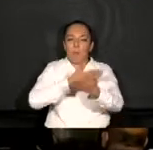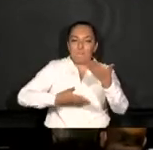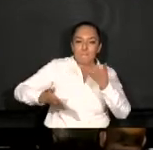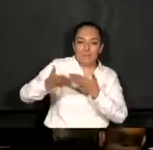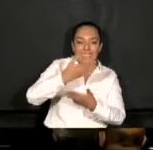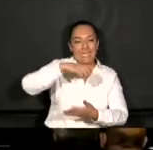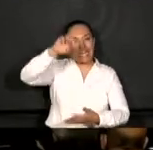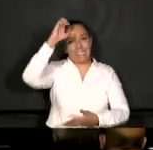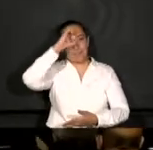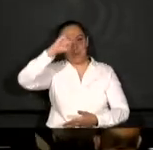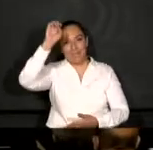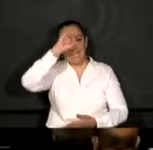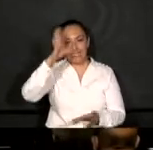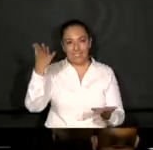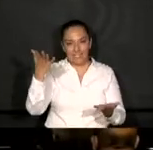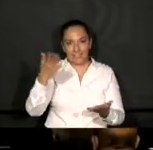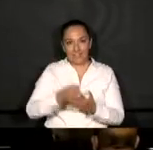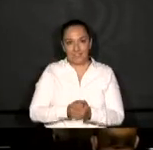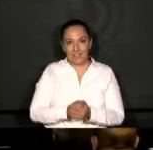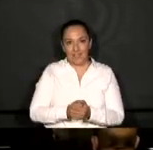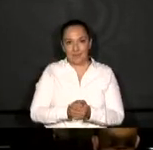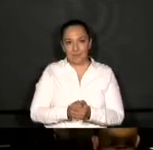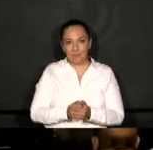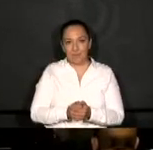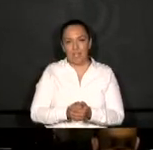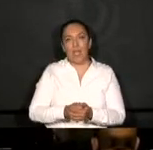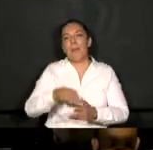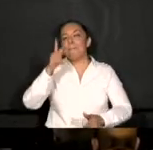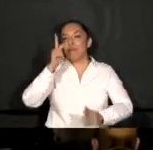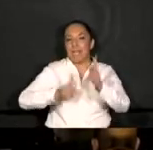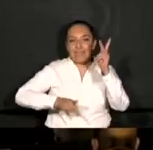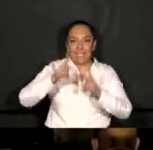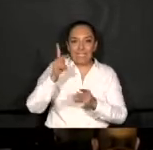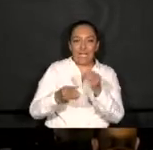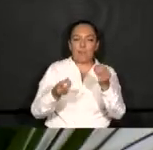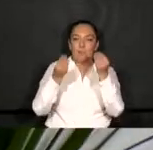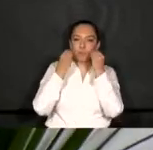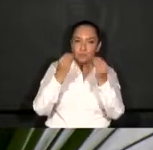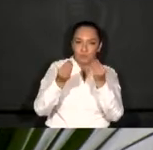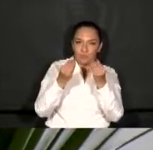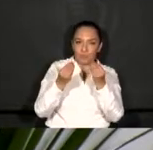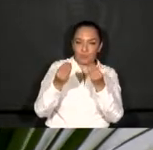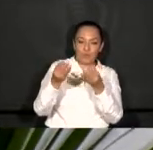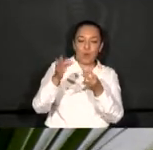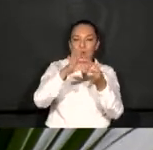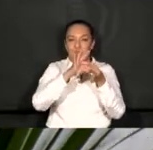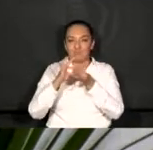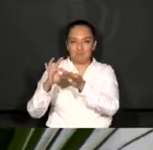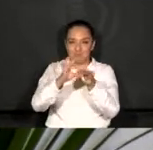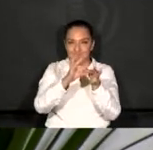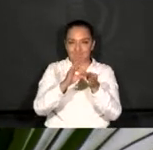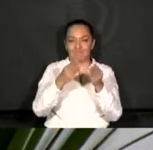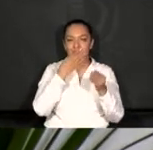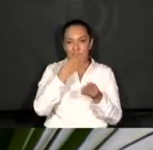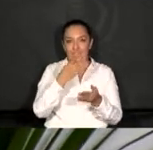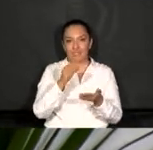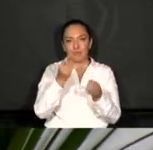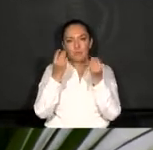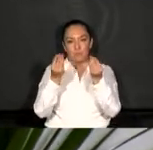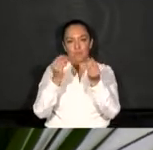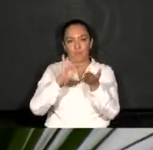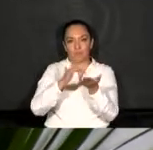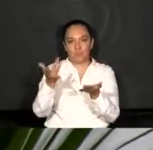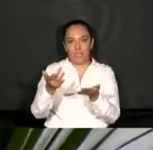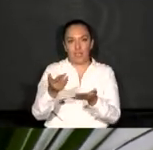voy a hablar de usted en el discurso porque ya hablamos todo, hicimos una gran sinergia, muchas gracias. Quiero saludar también